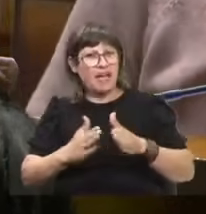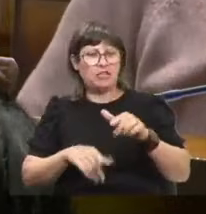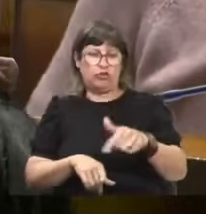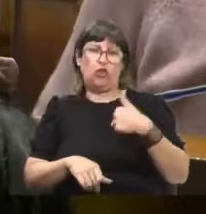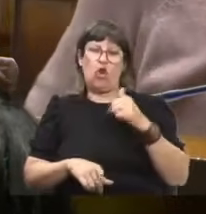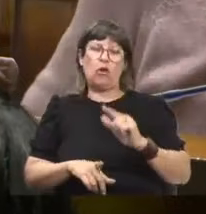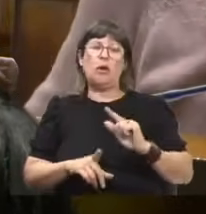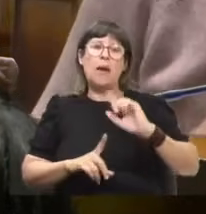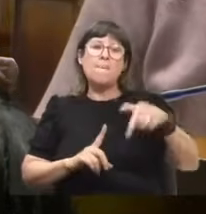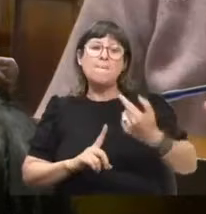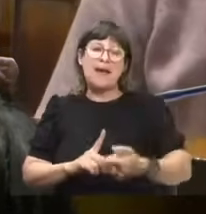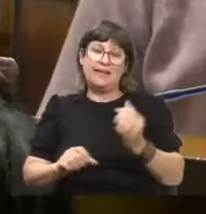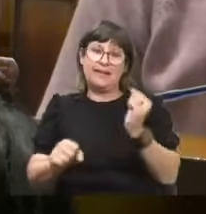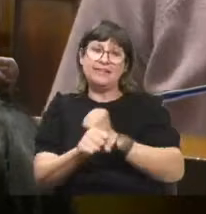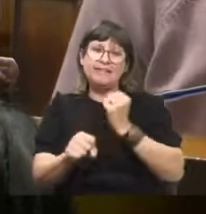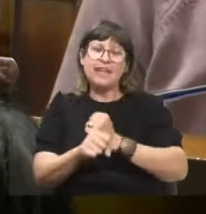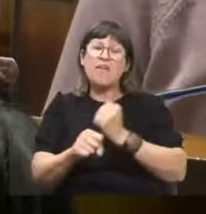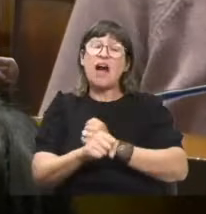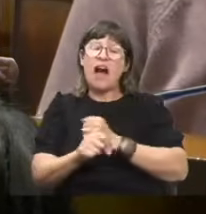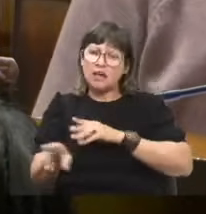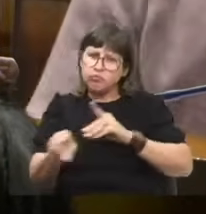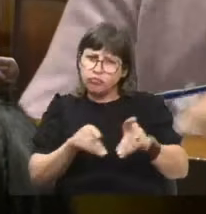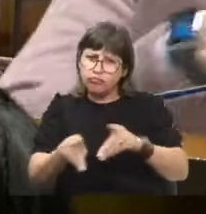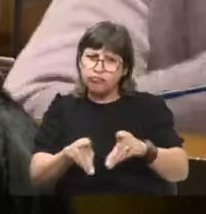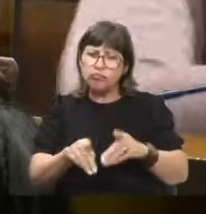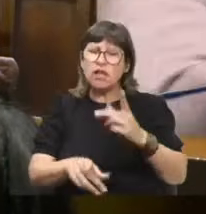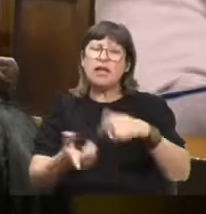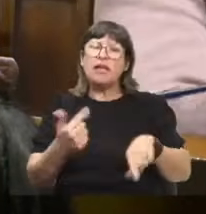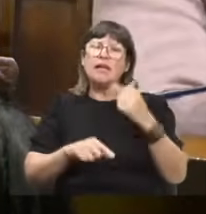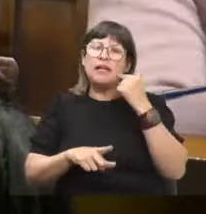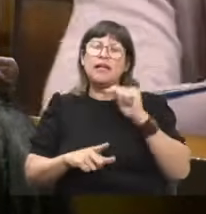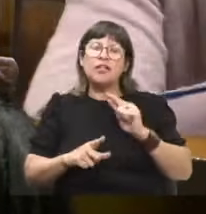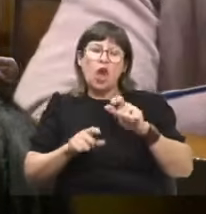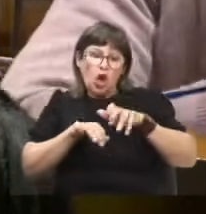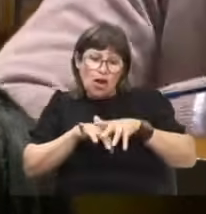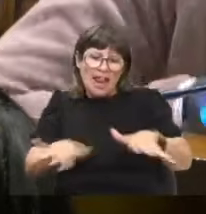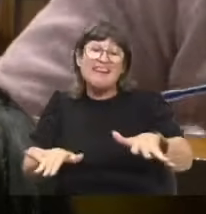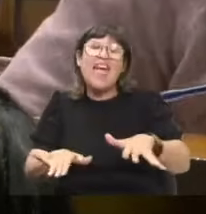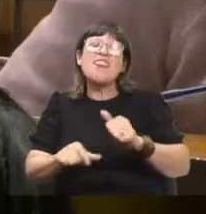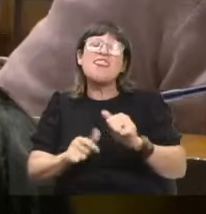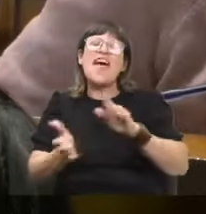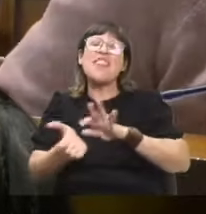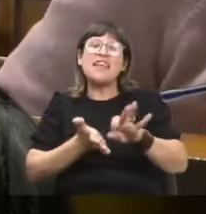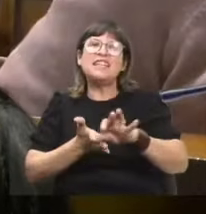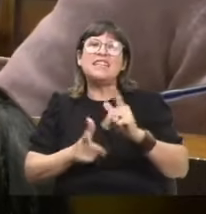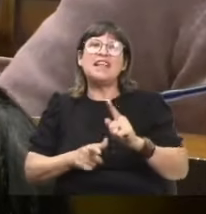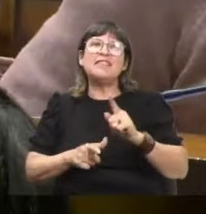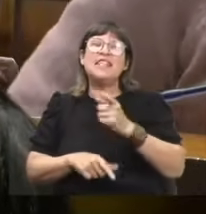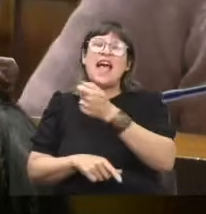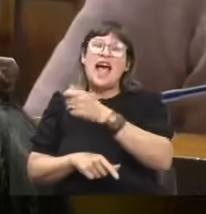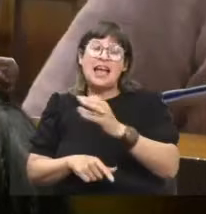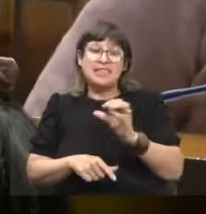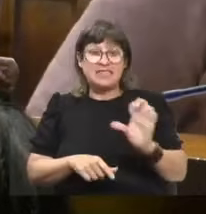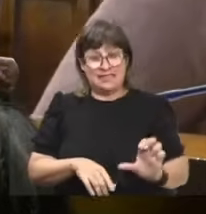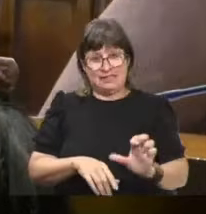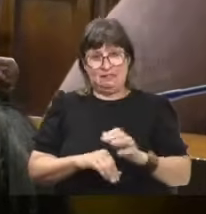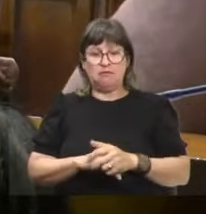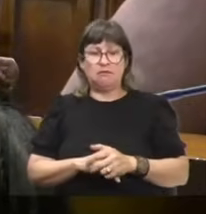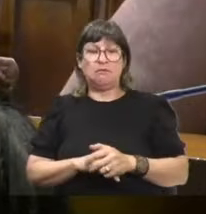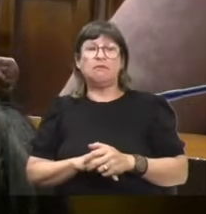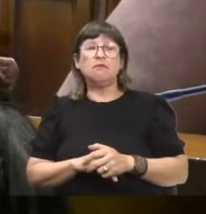para trabajar y conducir la enorme red de servicios que es la Administración de Servicios de Salud del